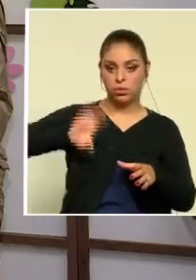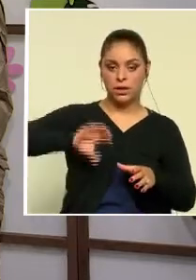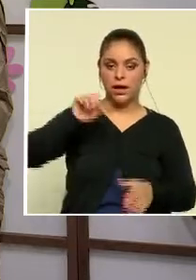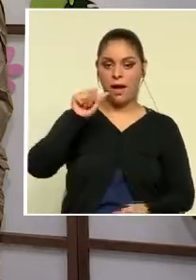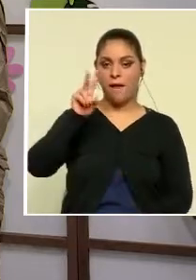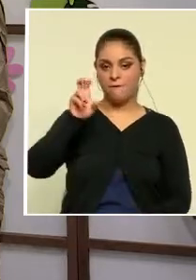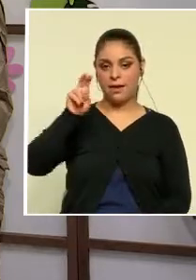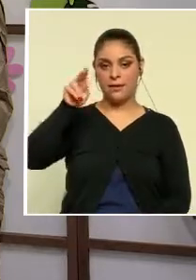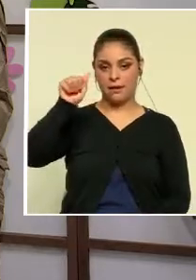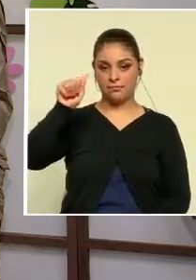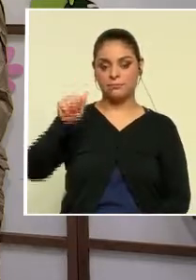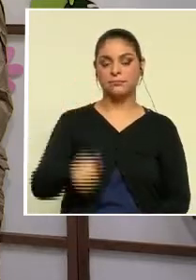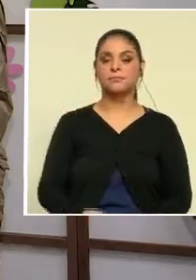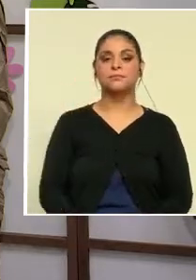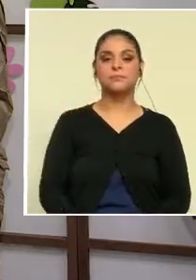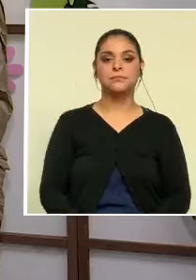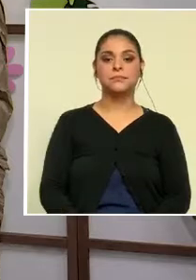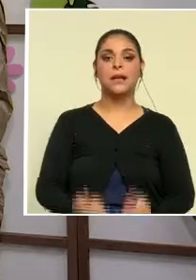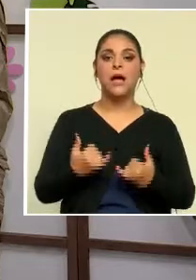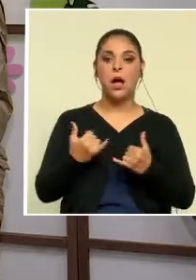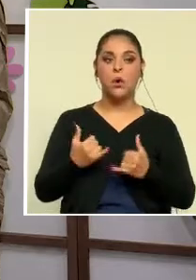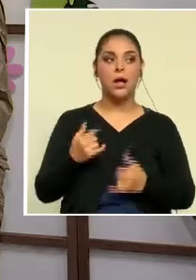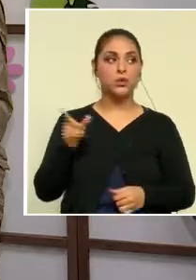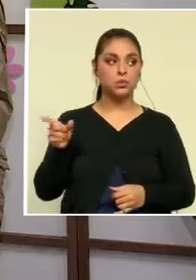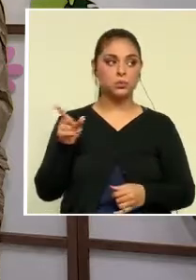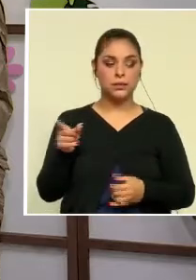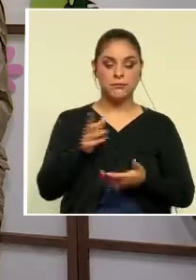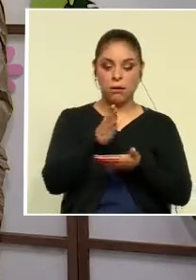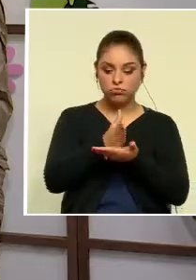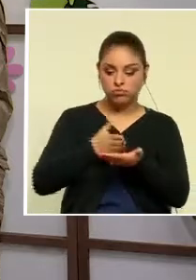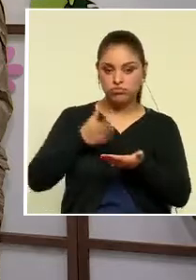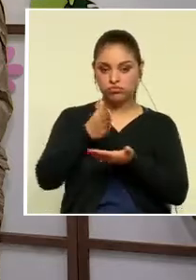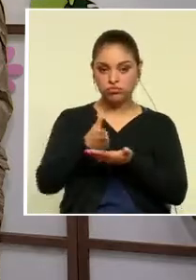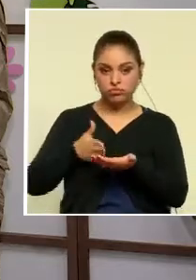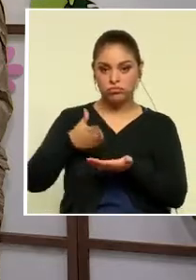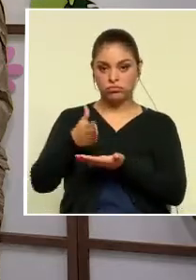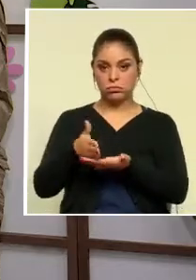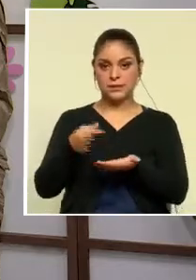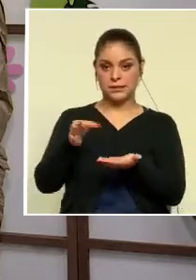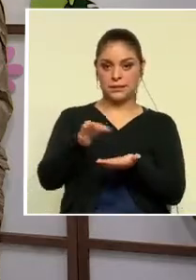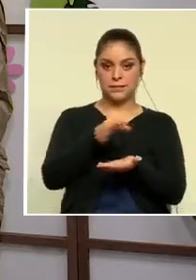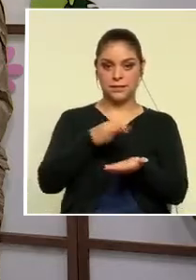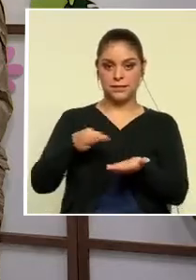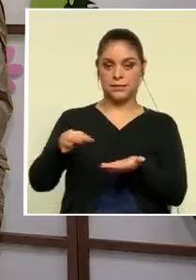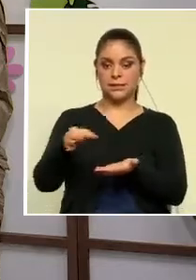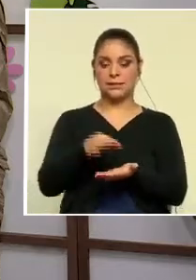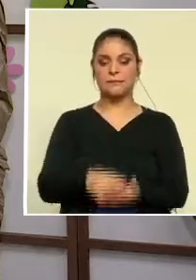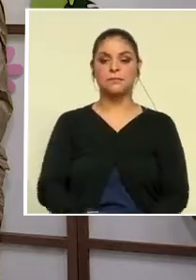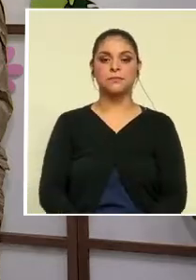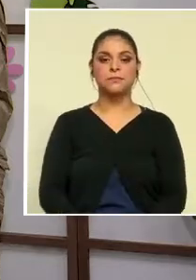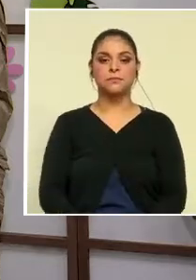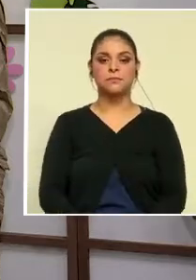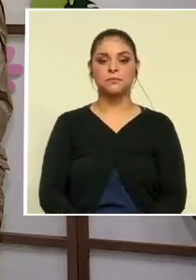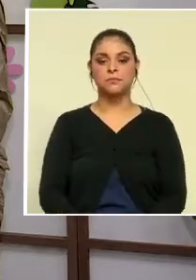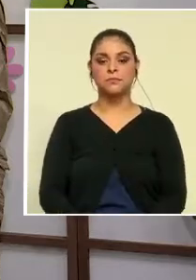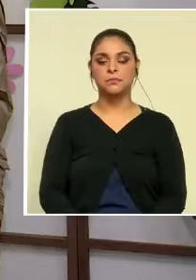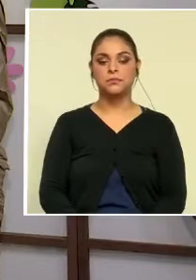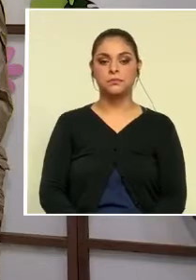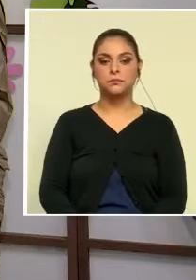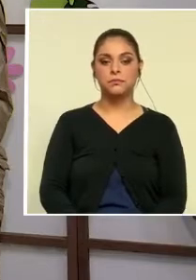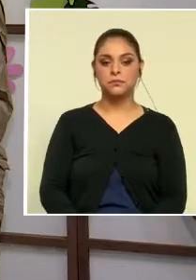partir a cortar de estas semillitas estaba cuchillo con la gracia de un amigo